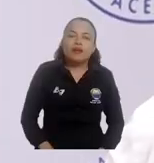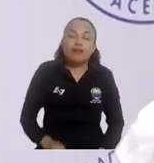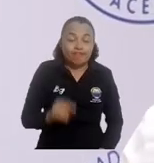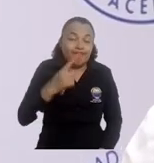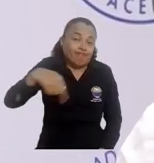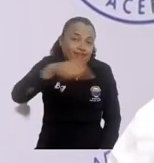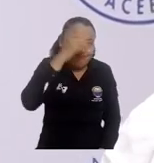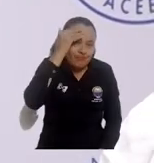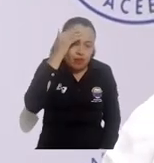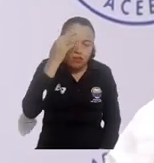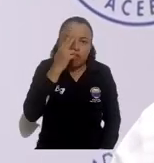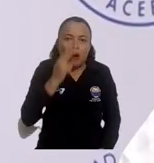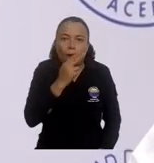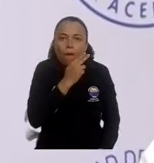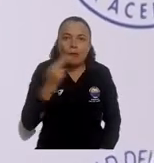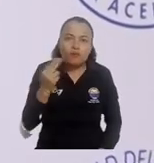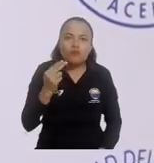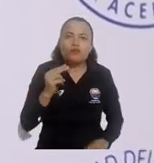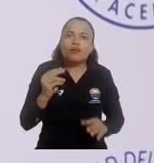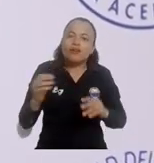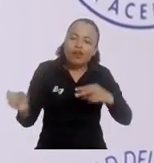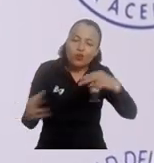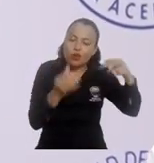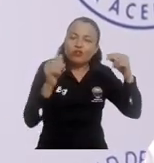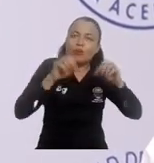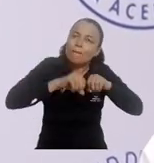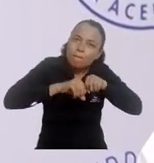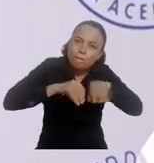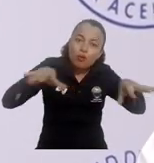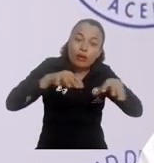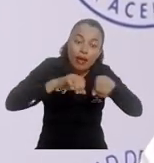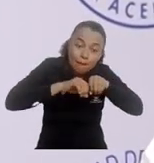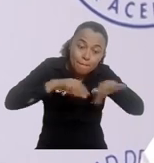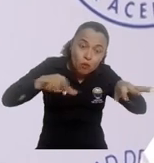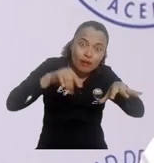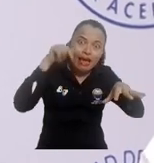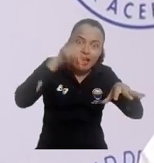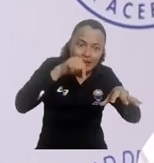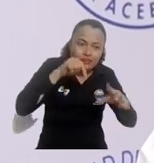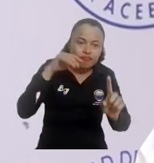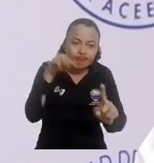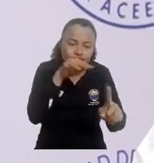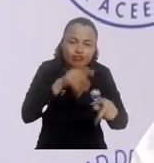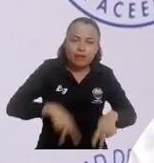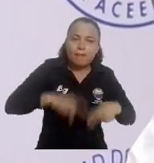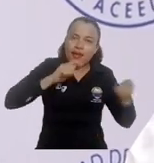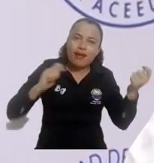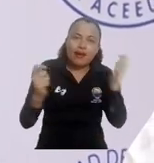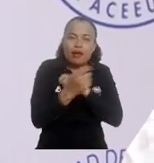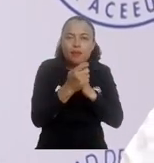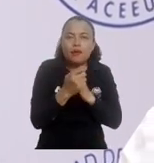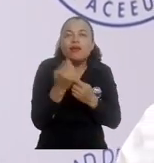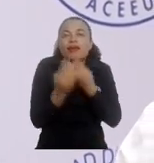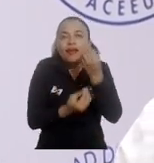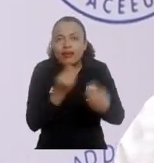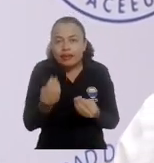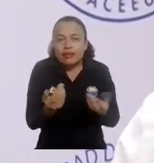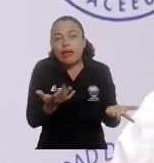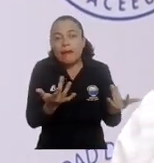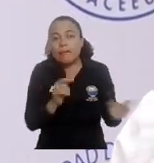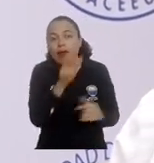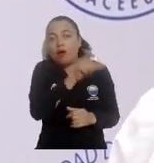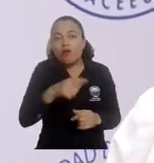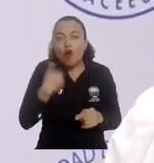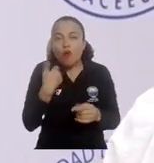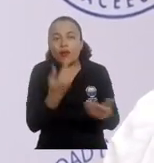que tenemos con la educación pública, porque la educación pública de calidad transforma vidas. Y el trabajo que tenemos no es esperar que los jóvenes lleguen a la